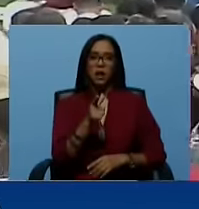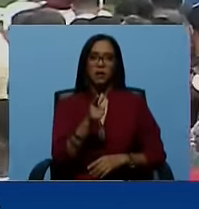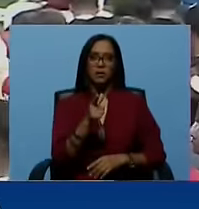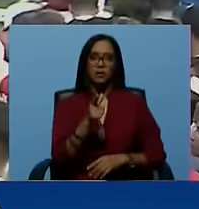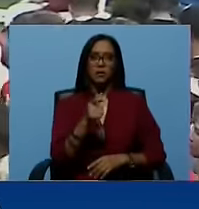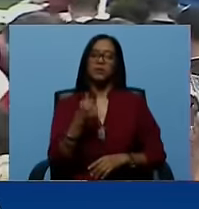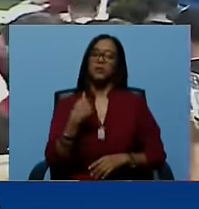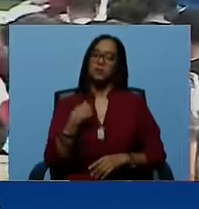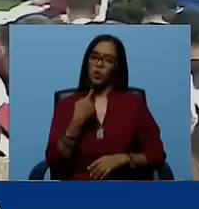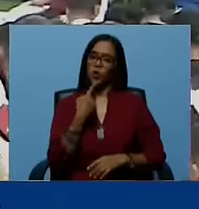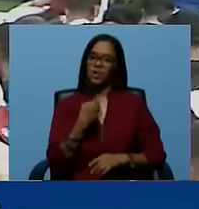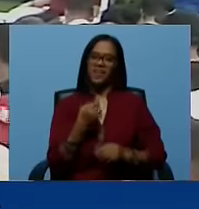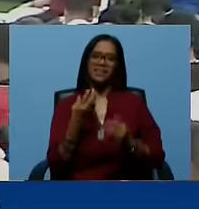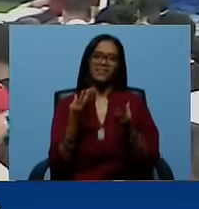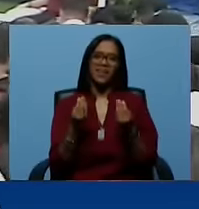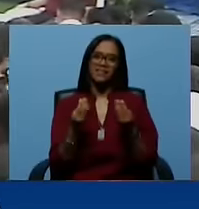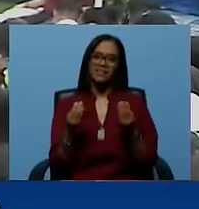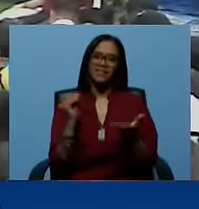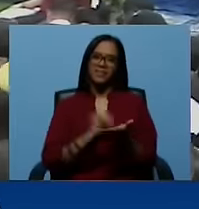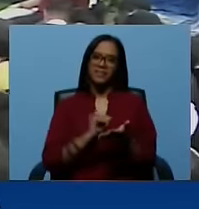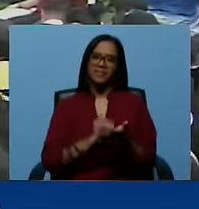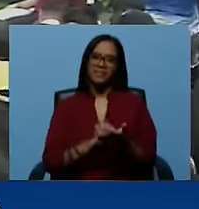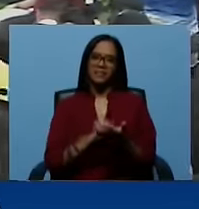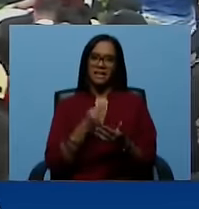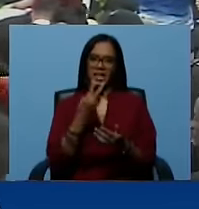Yo lo dije tantas veces en la peregrinación.